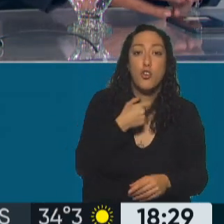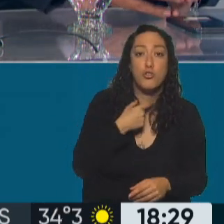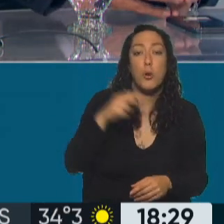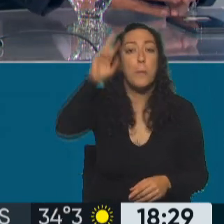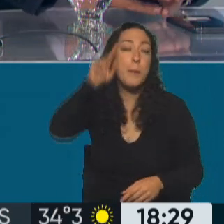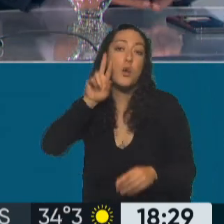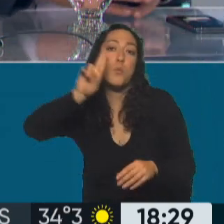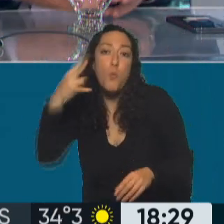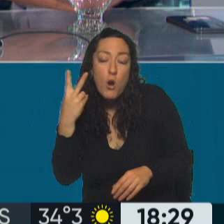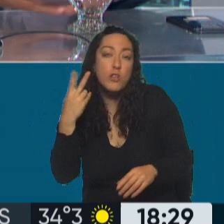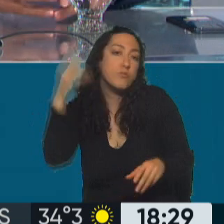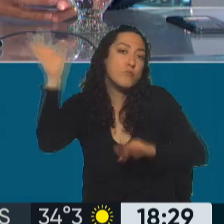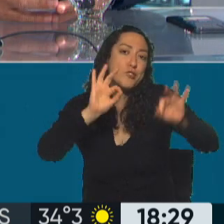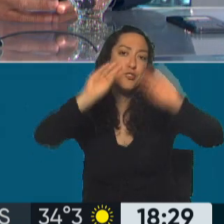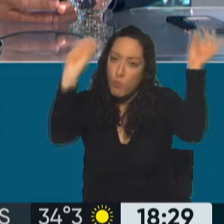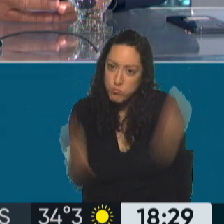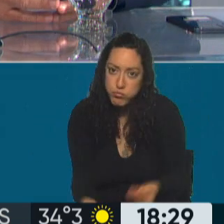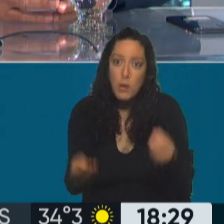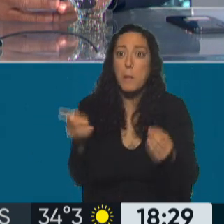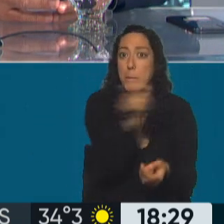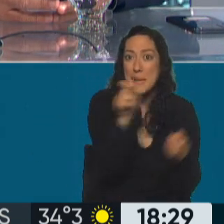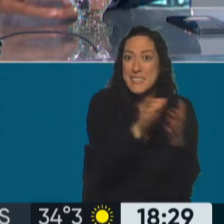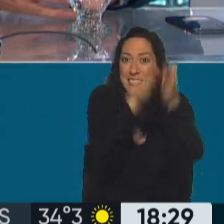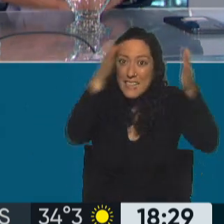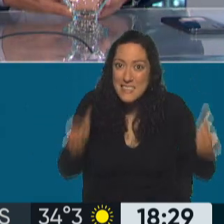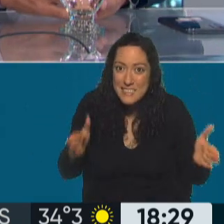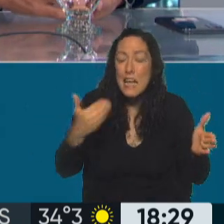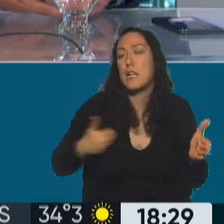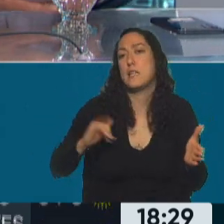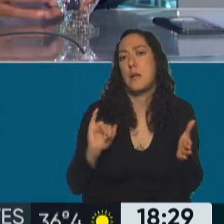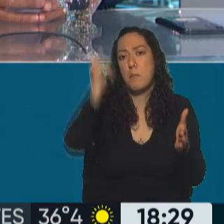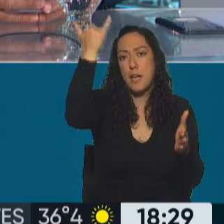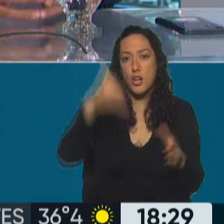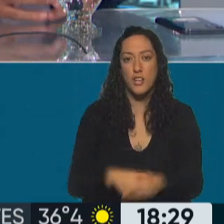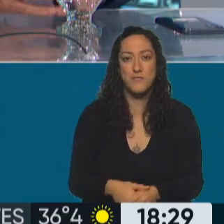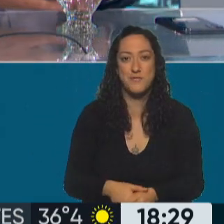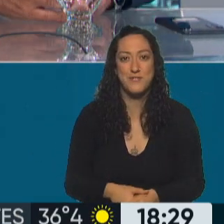todo ese proyecto. Pero fueron los mejores meses de la Argentina. Entonces yo digo, en vez